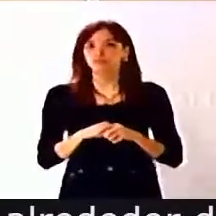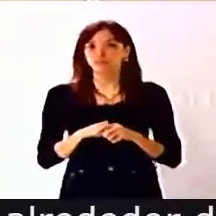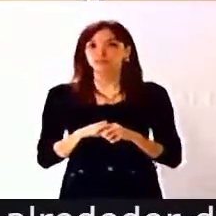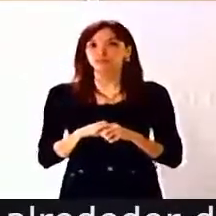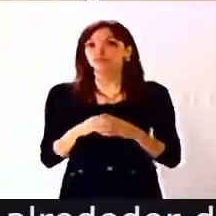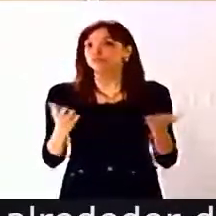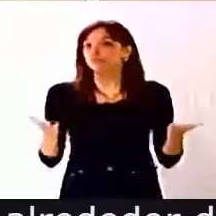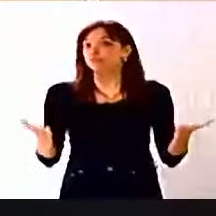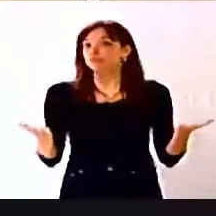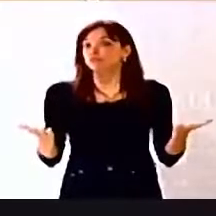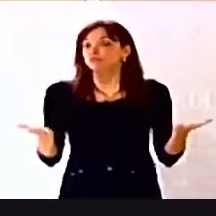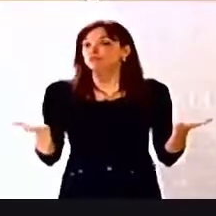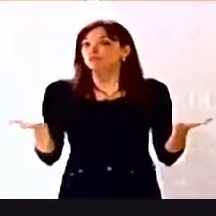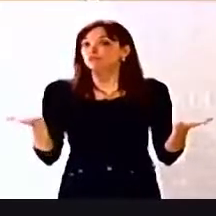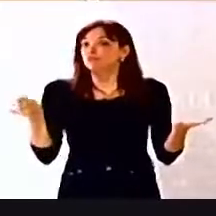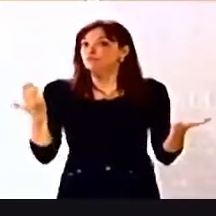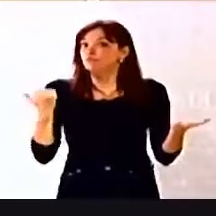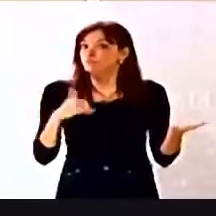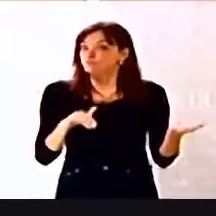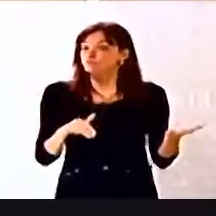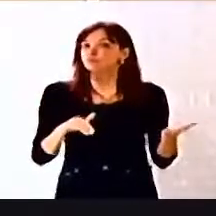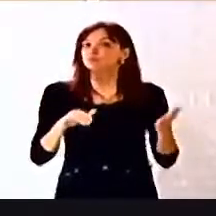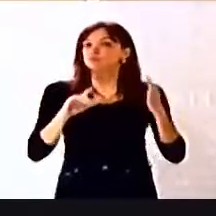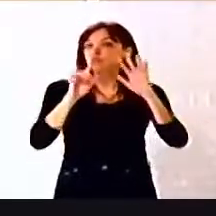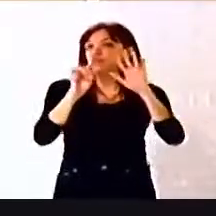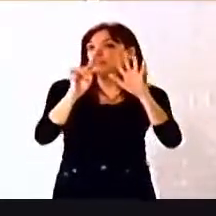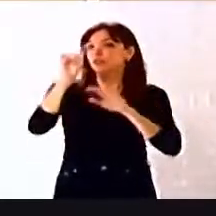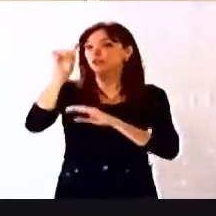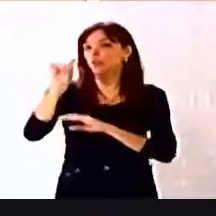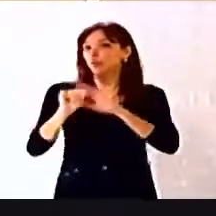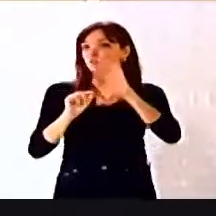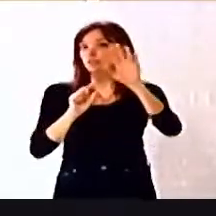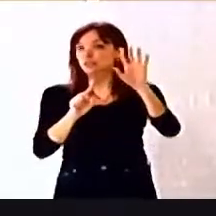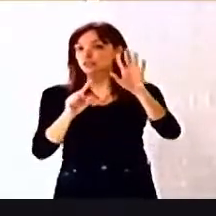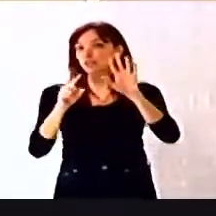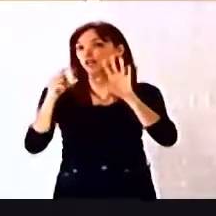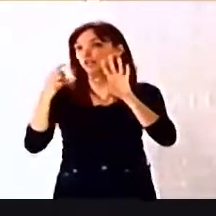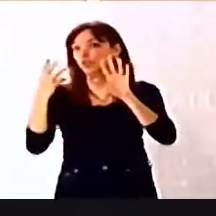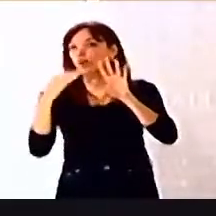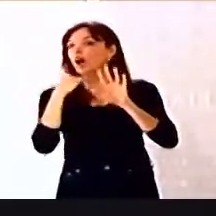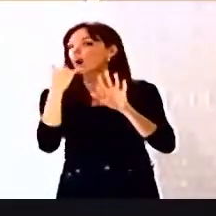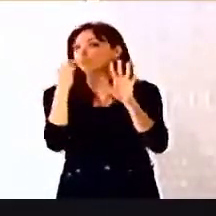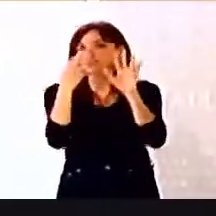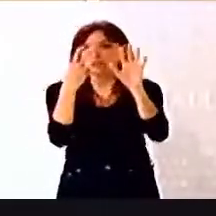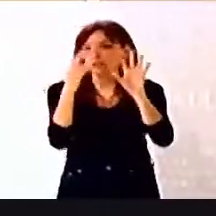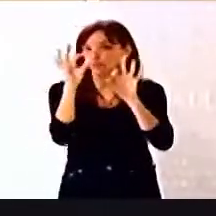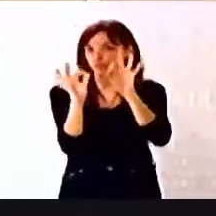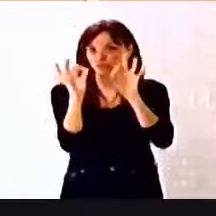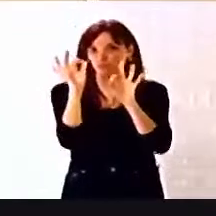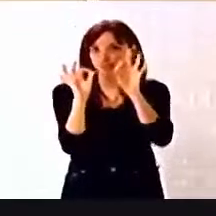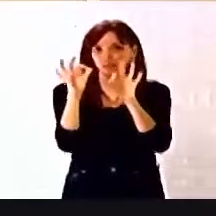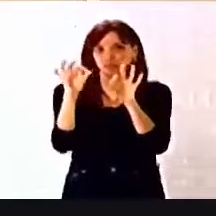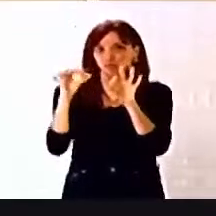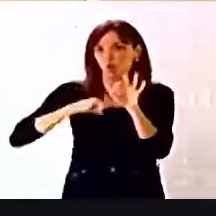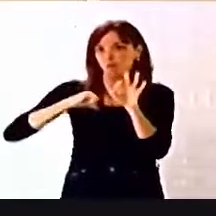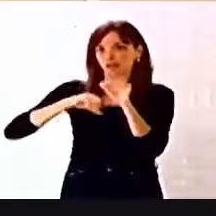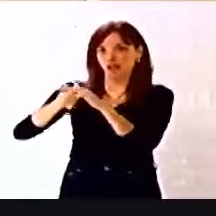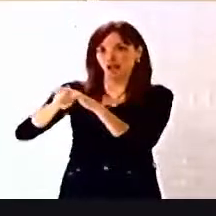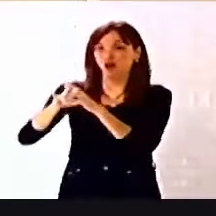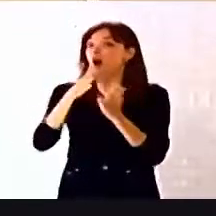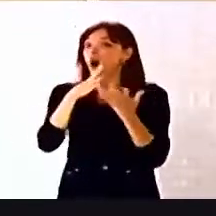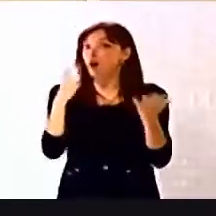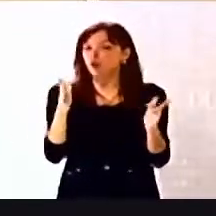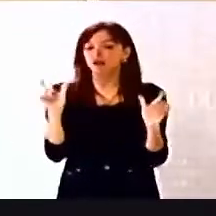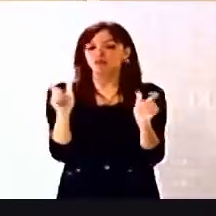Hemos llegado a estar hasta en el 6,68, casi en el 7% de ingresos, pero ahora mismo debemos estar ya sobre